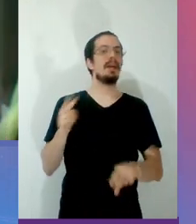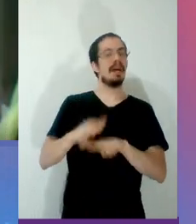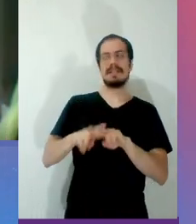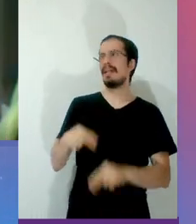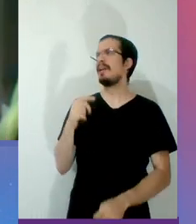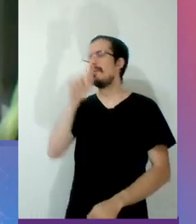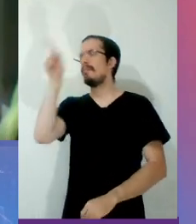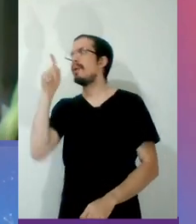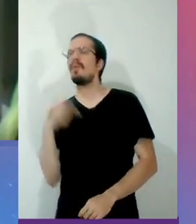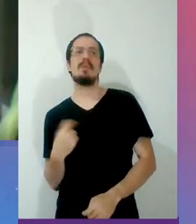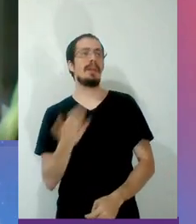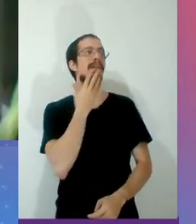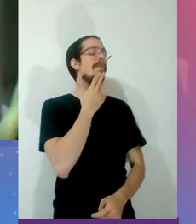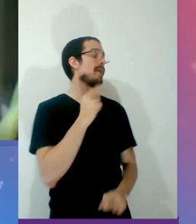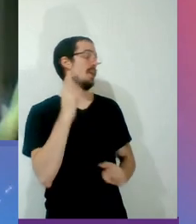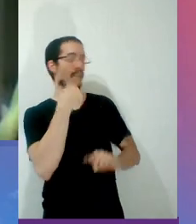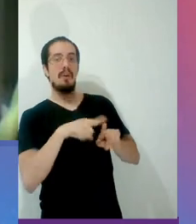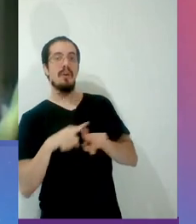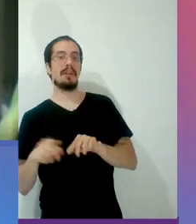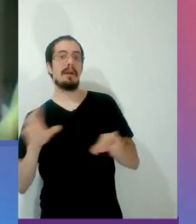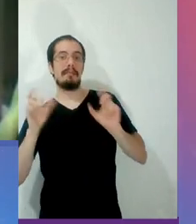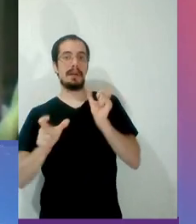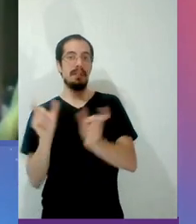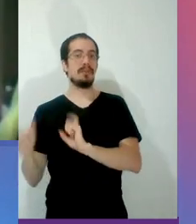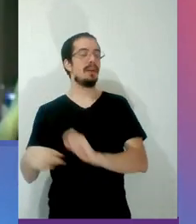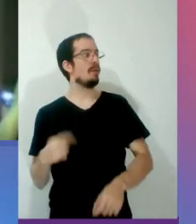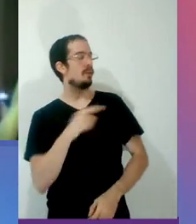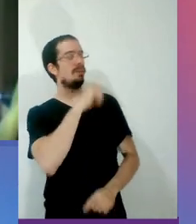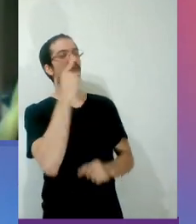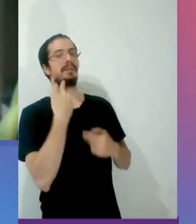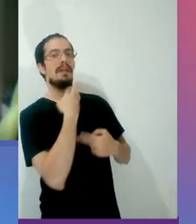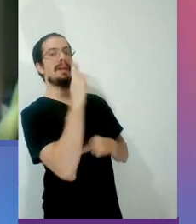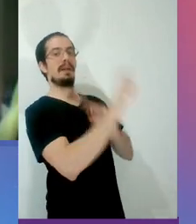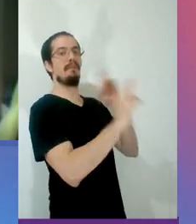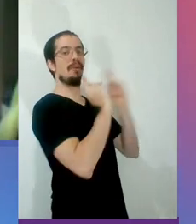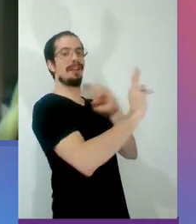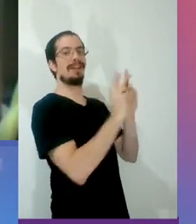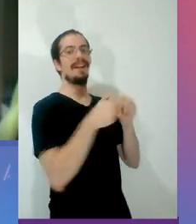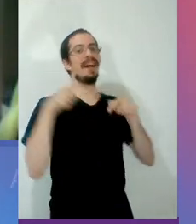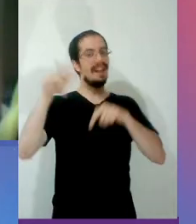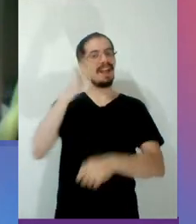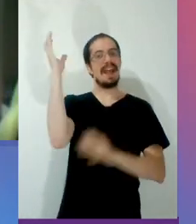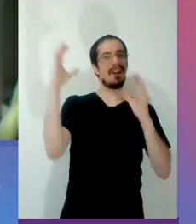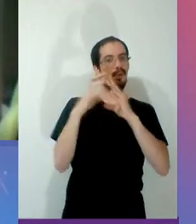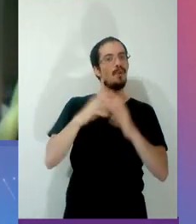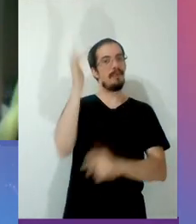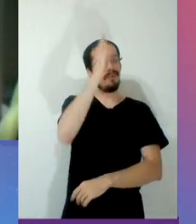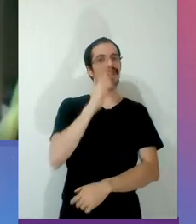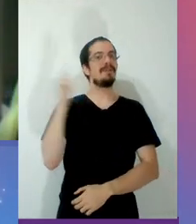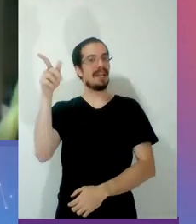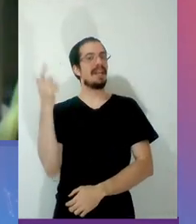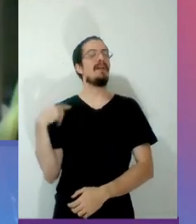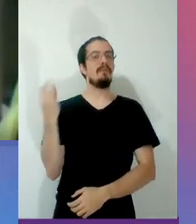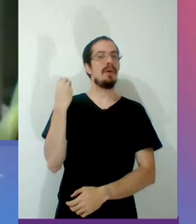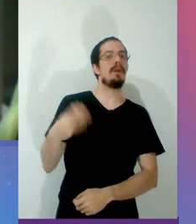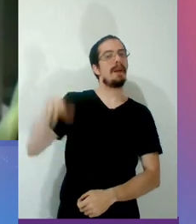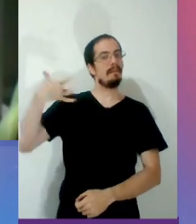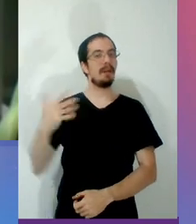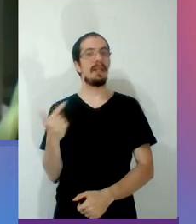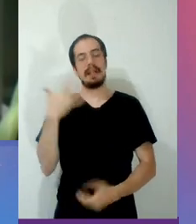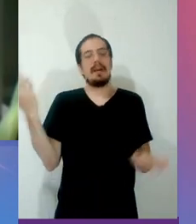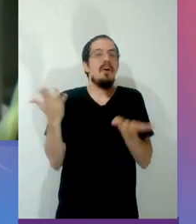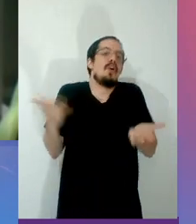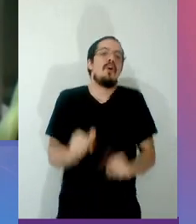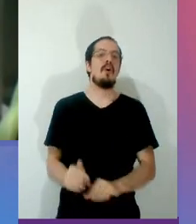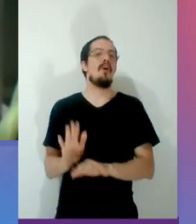eran respondidos por los mismos compañeros, compañeras. Entonces, es importante también promover ese tipo